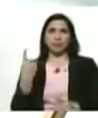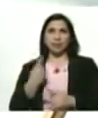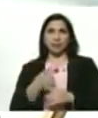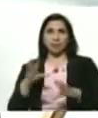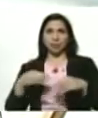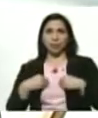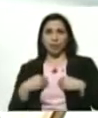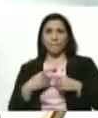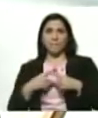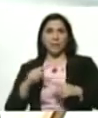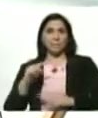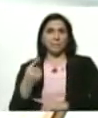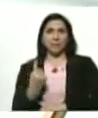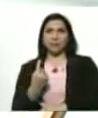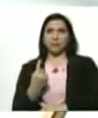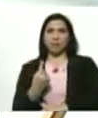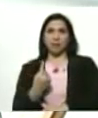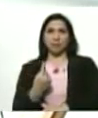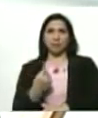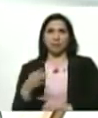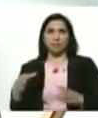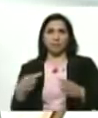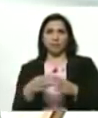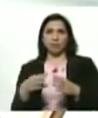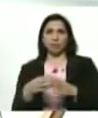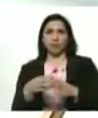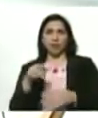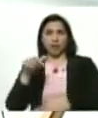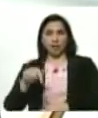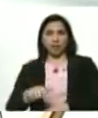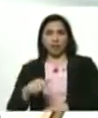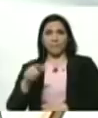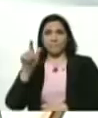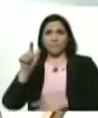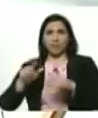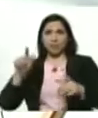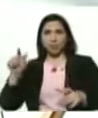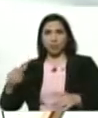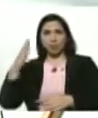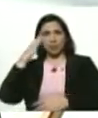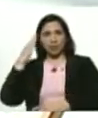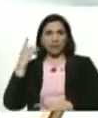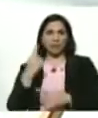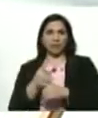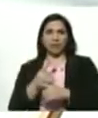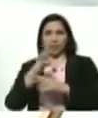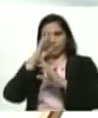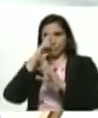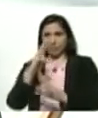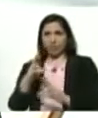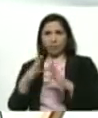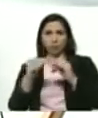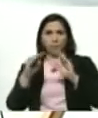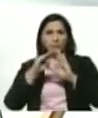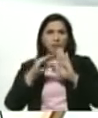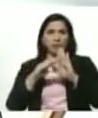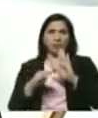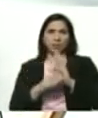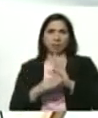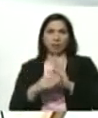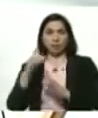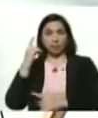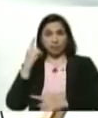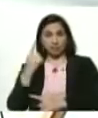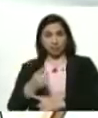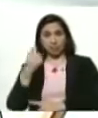pero el principal factor aquí es la persona que sabe que debe respetar todas estas medidas sabe que además